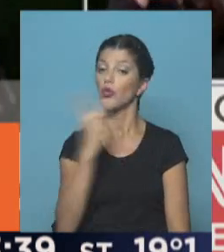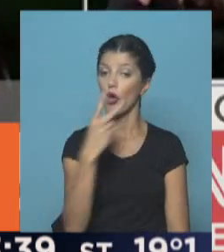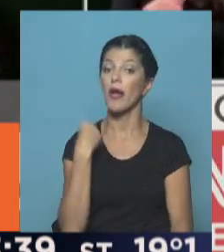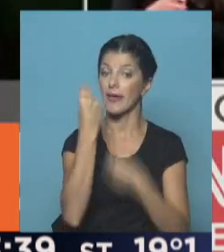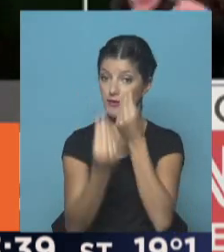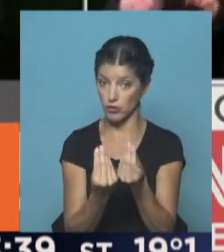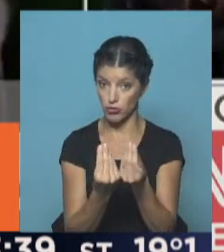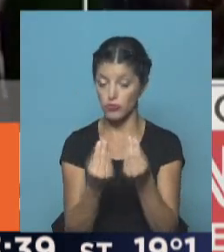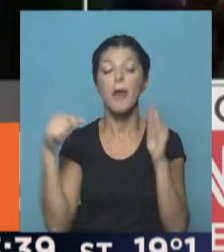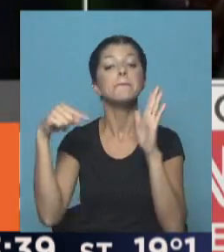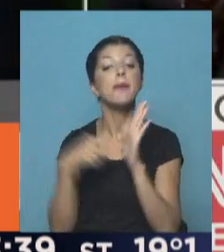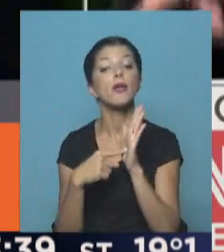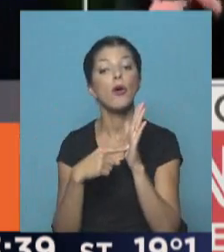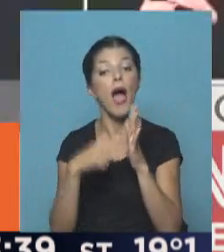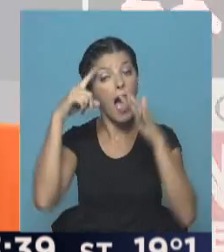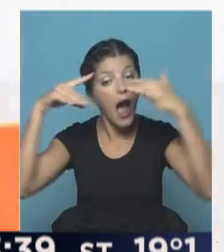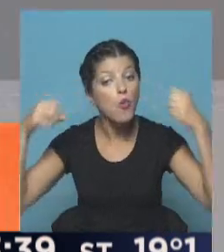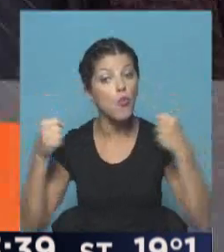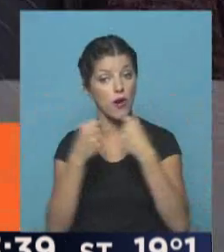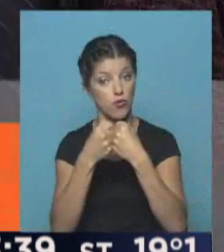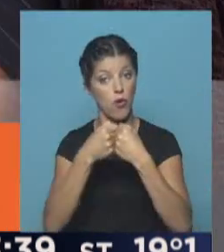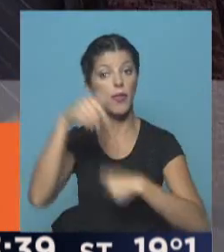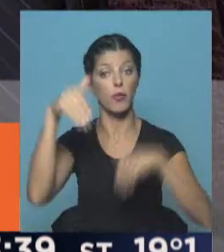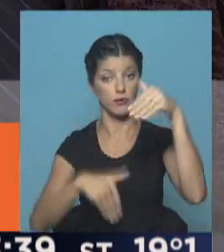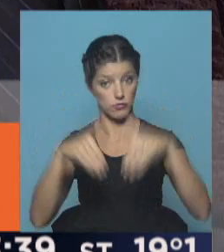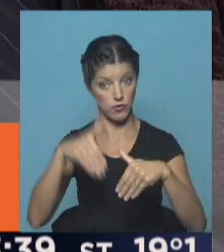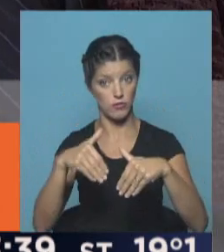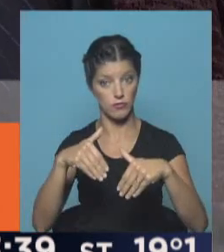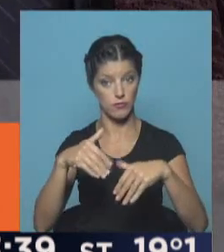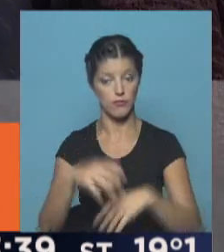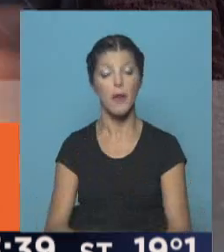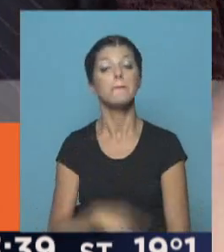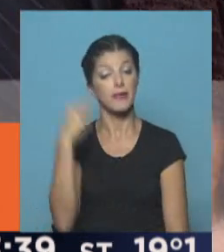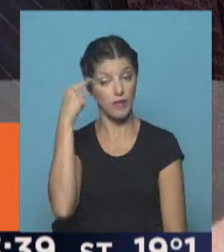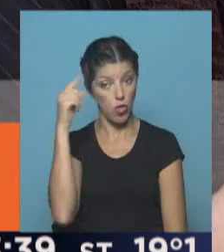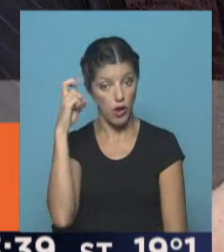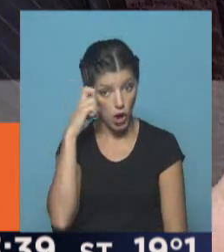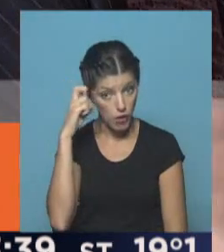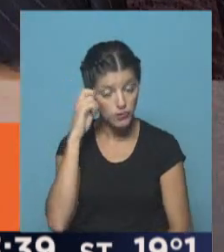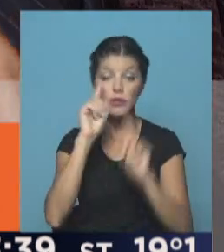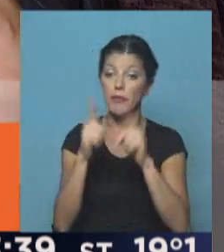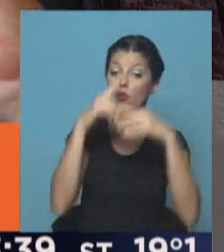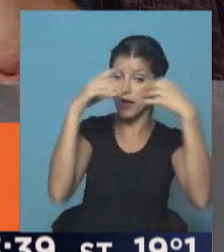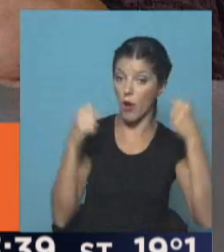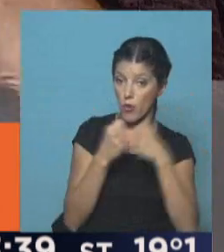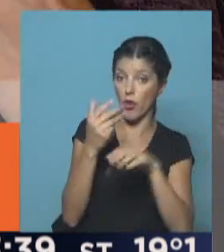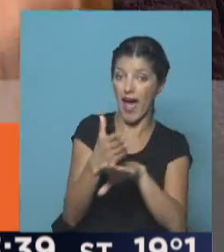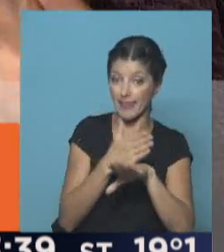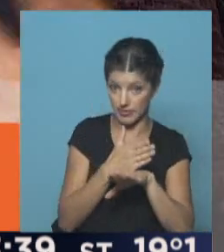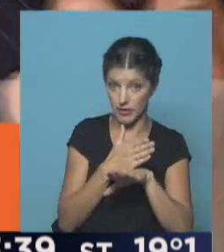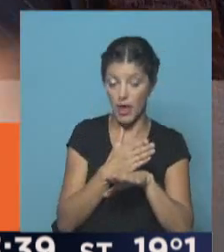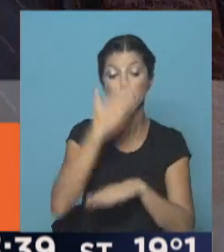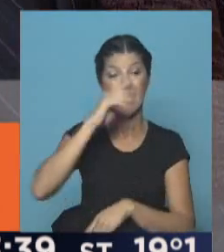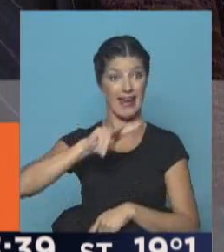pero con un acuerdo electoral para los efectos parlamentarios y con un acuerdo programático común de tal manera que en la